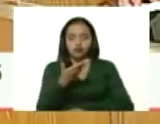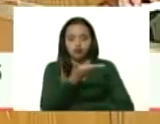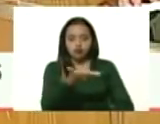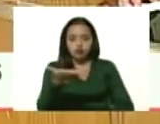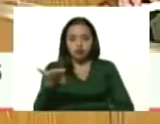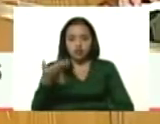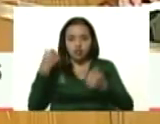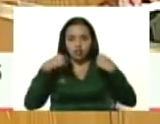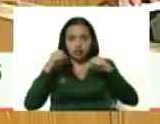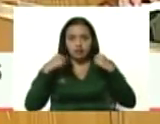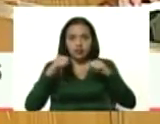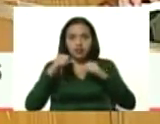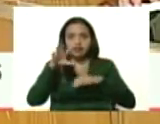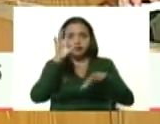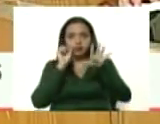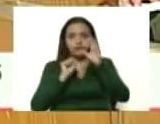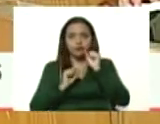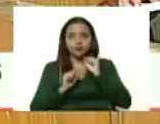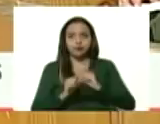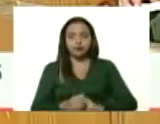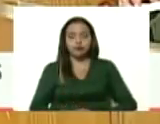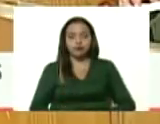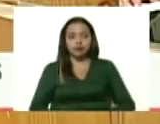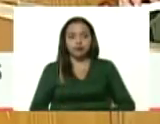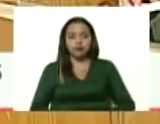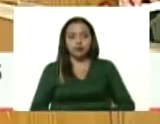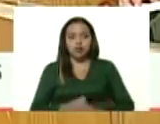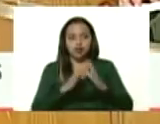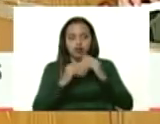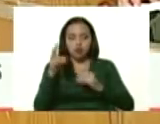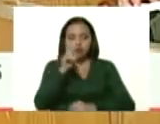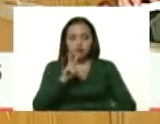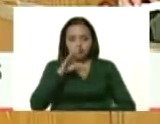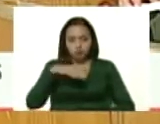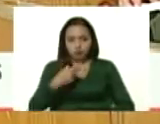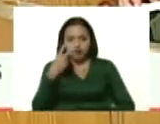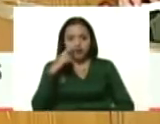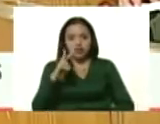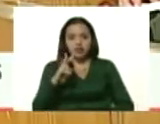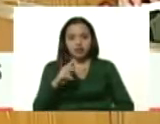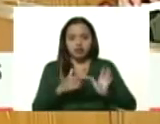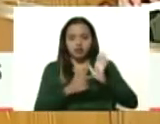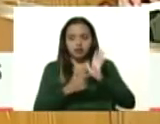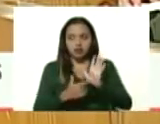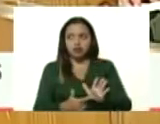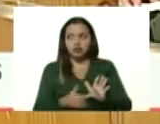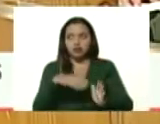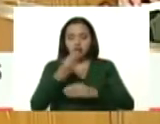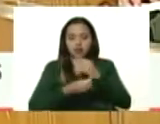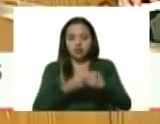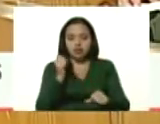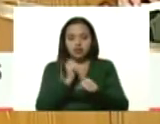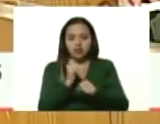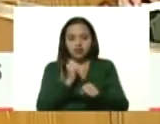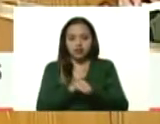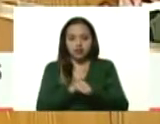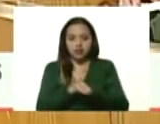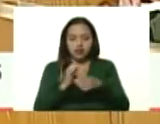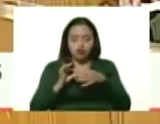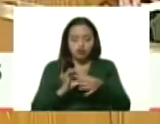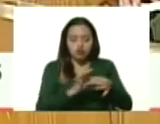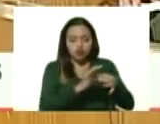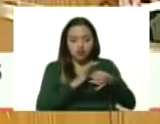la práctica comprueben y toda Venezuela pueda ver el ejemplo de lo que es el trabajo de las